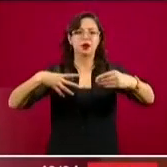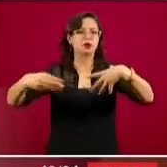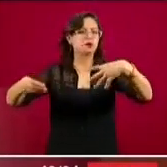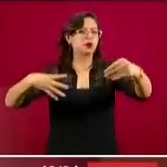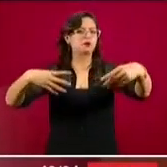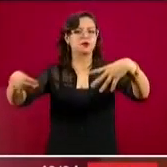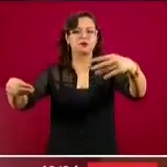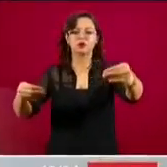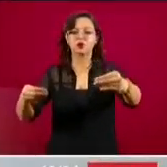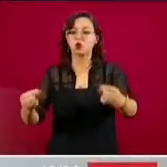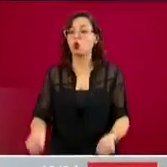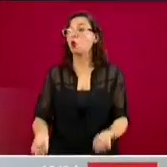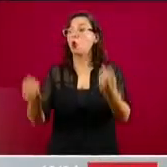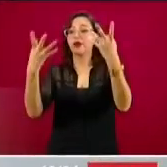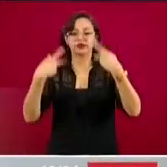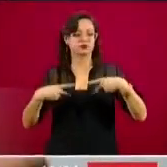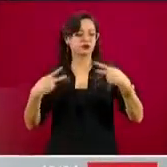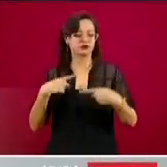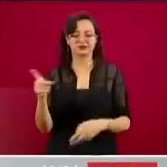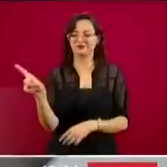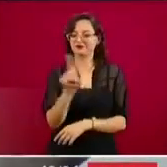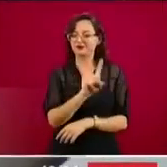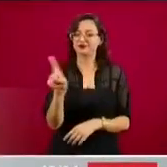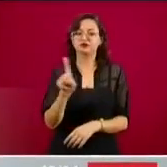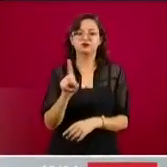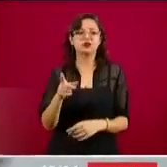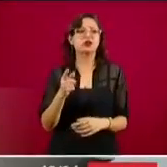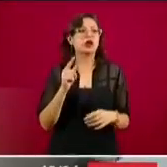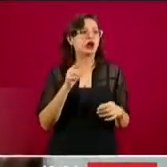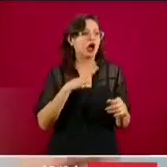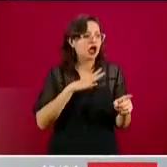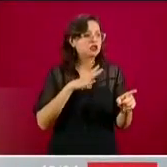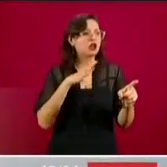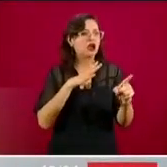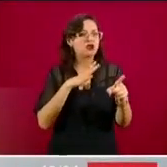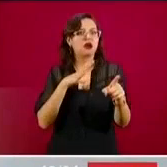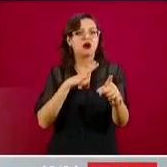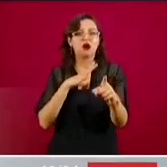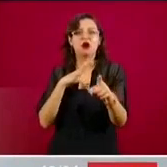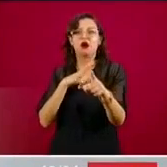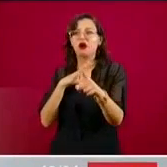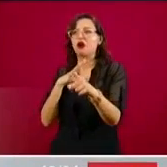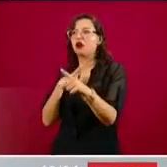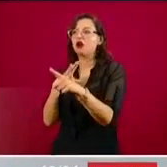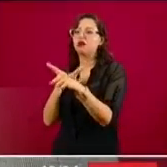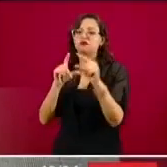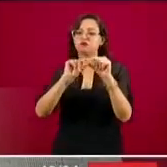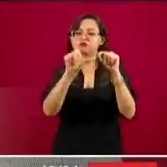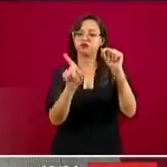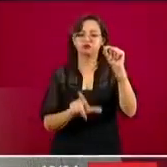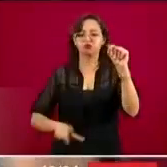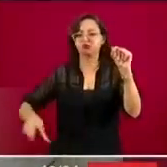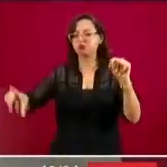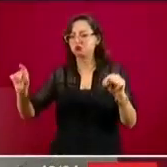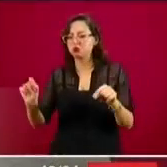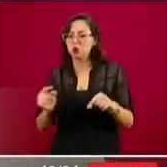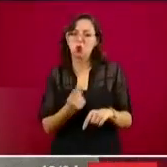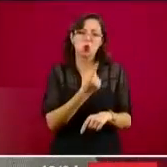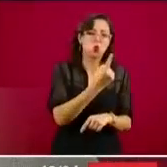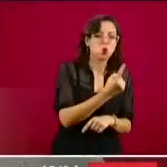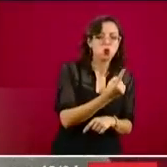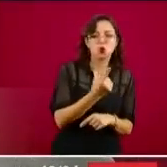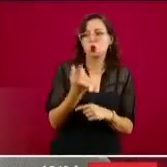3, no el número de casos, sino la generalización territorial de la transmisión. Entonces, si lo vemos